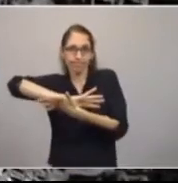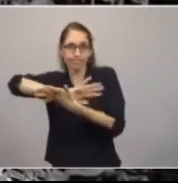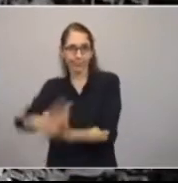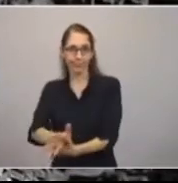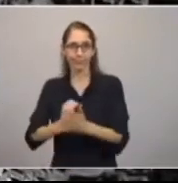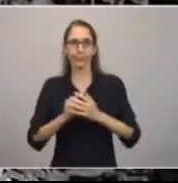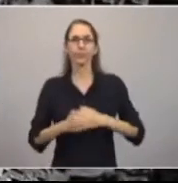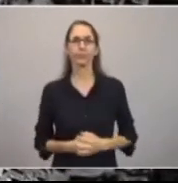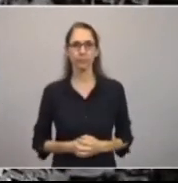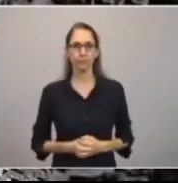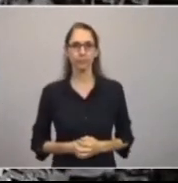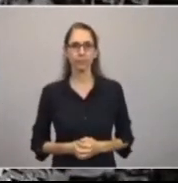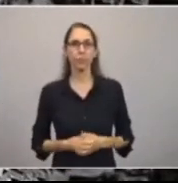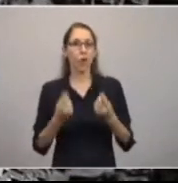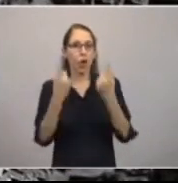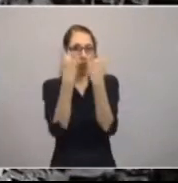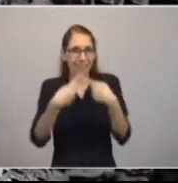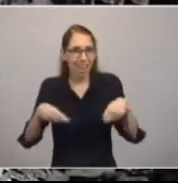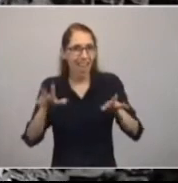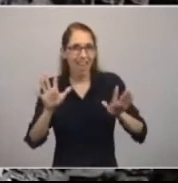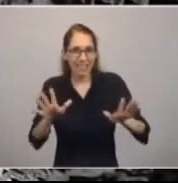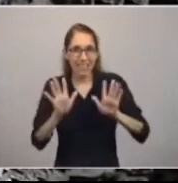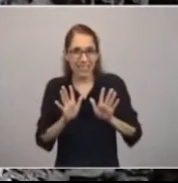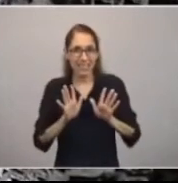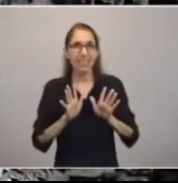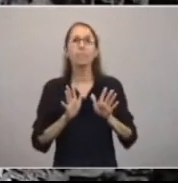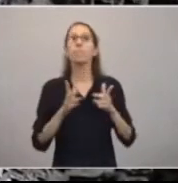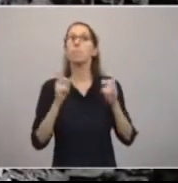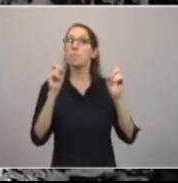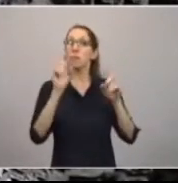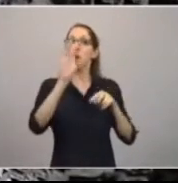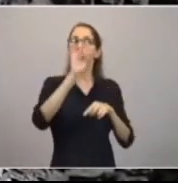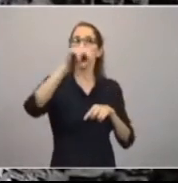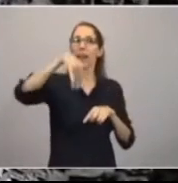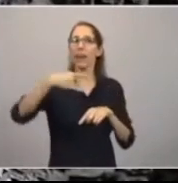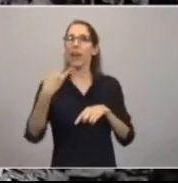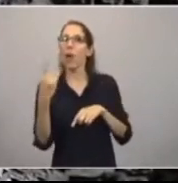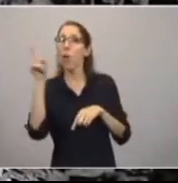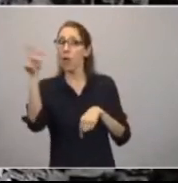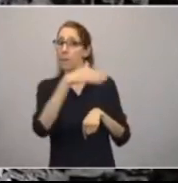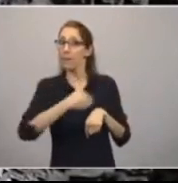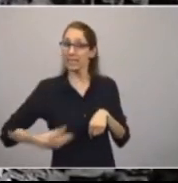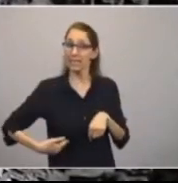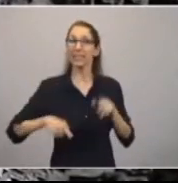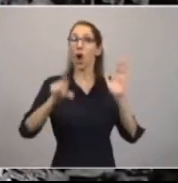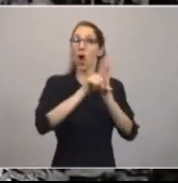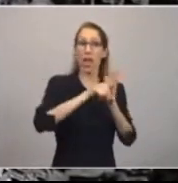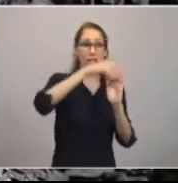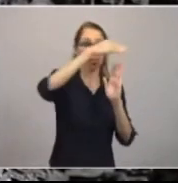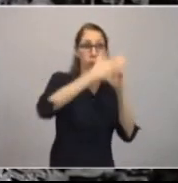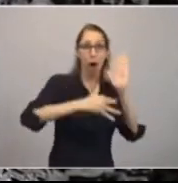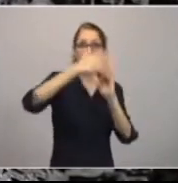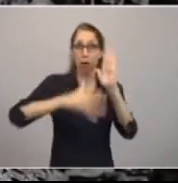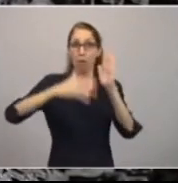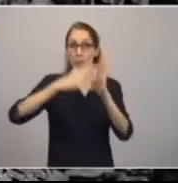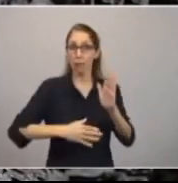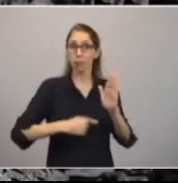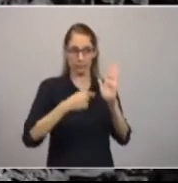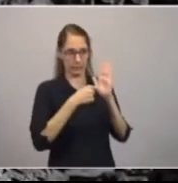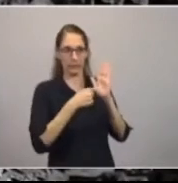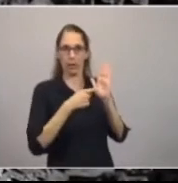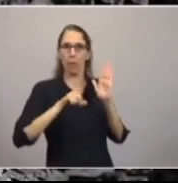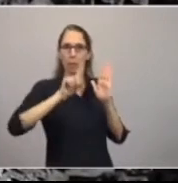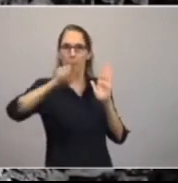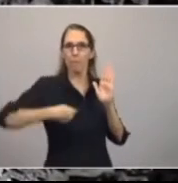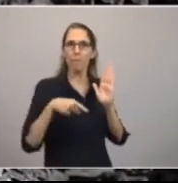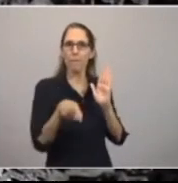Erradicados. Estas cosas están en juego hoy en ese DNU y en esas leyes. Lo digo con claridad porque son